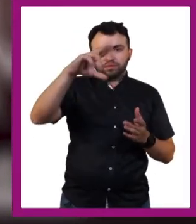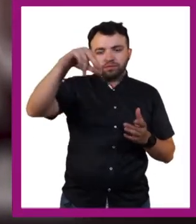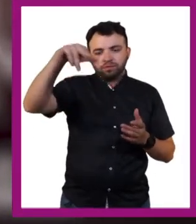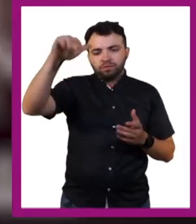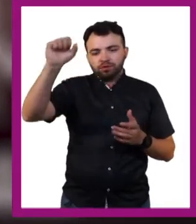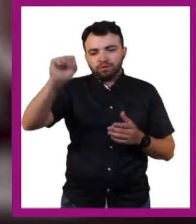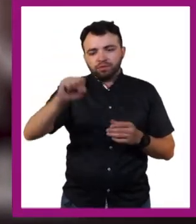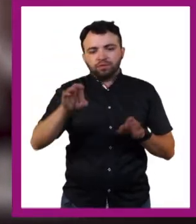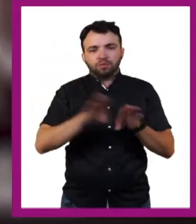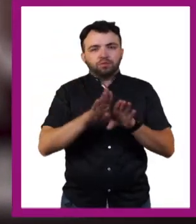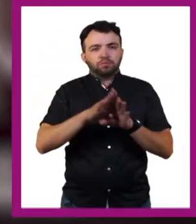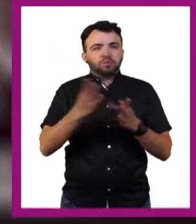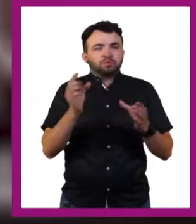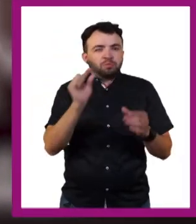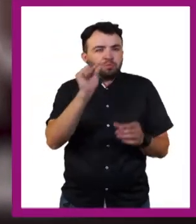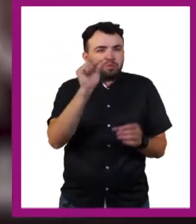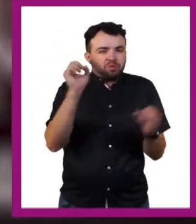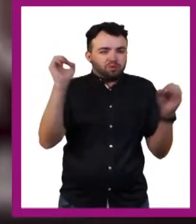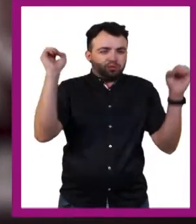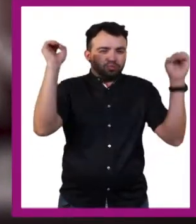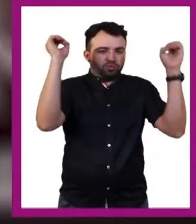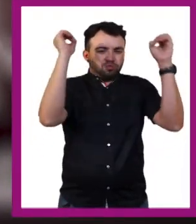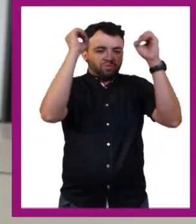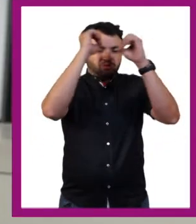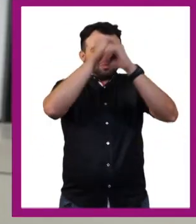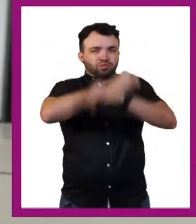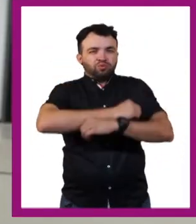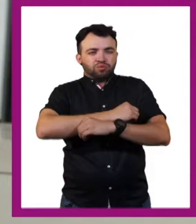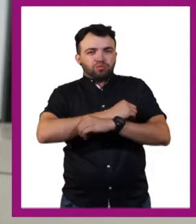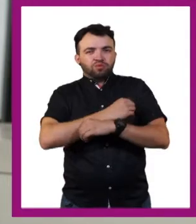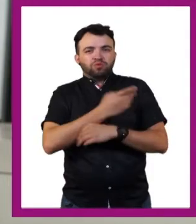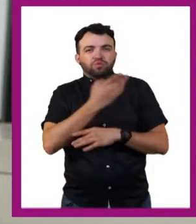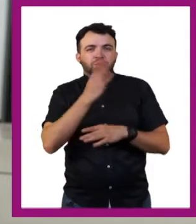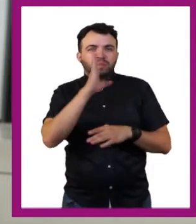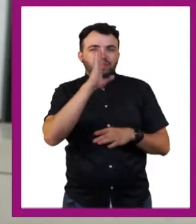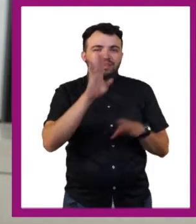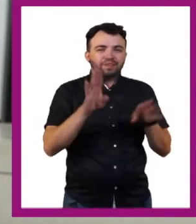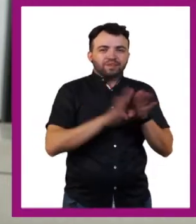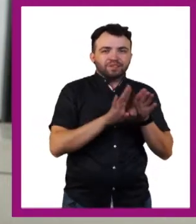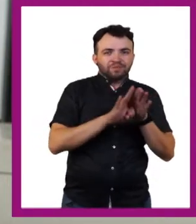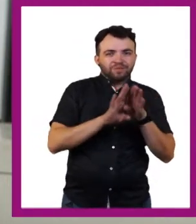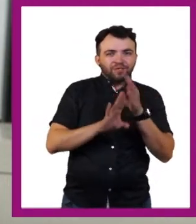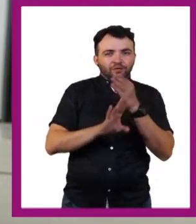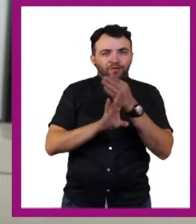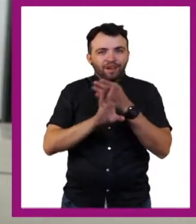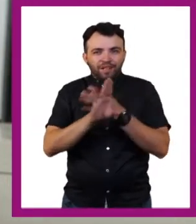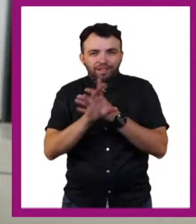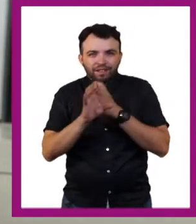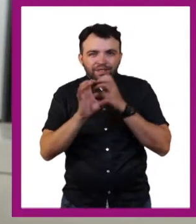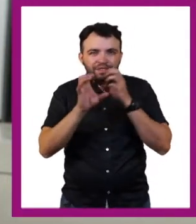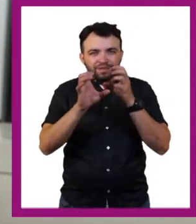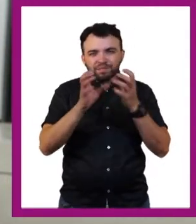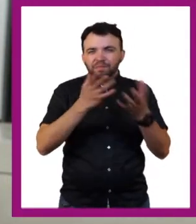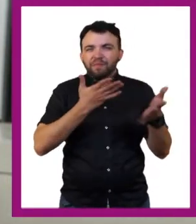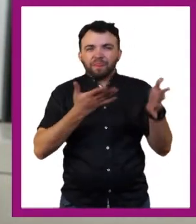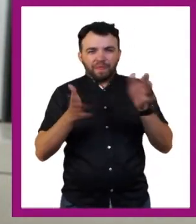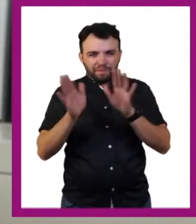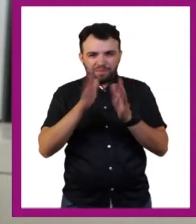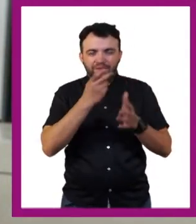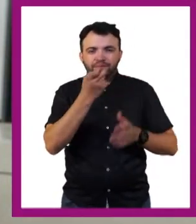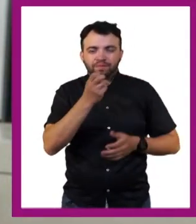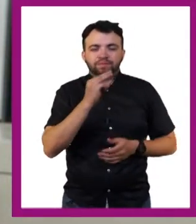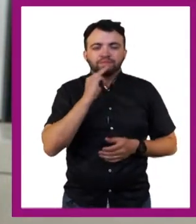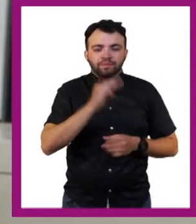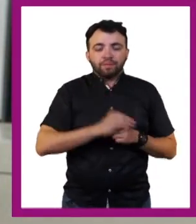¿cómo les diré? Como muy oscuro, como un poco tétrico el mensaje, ¿no? Y